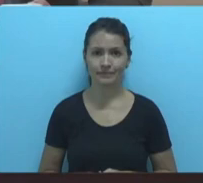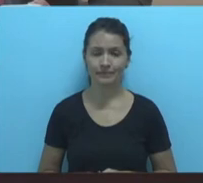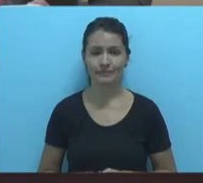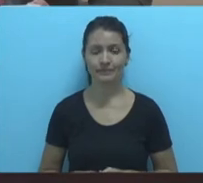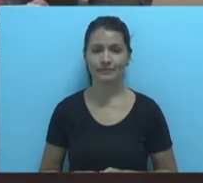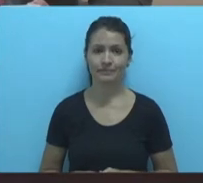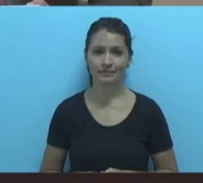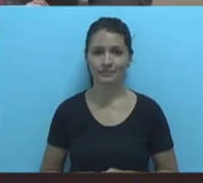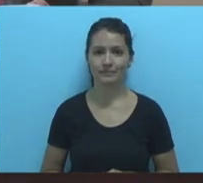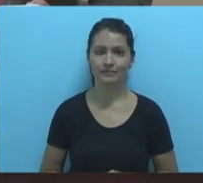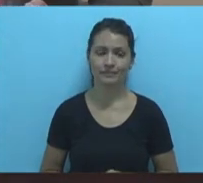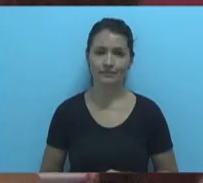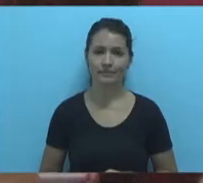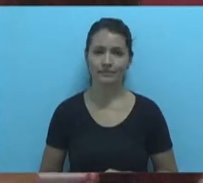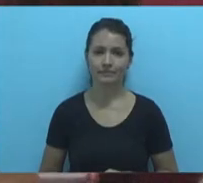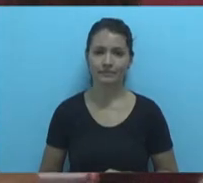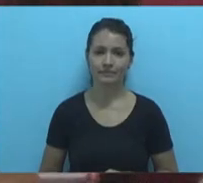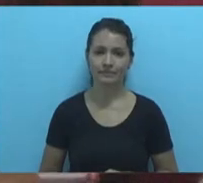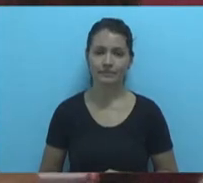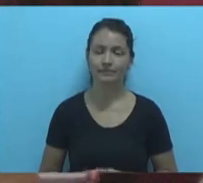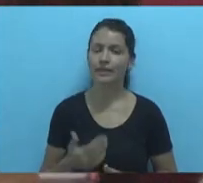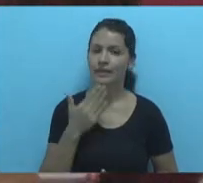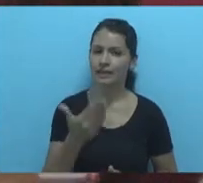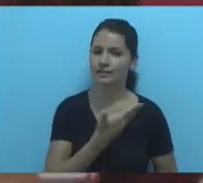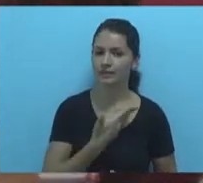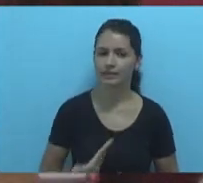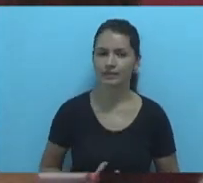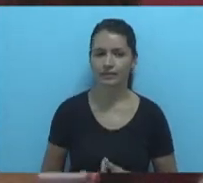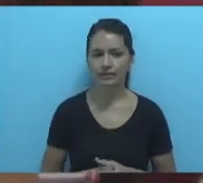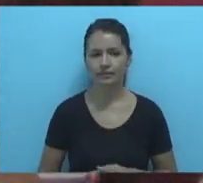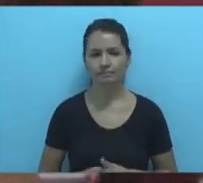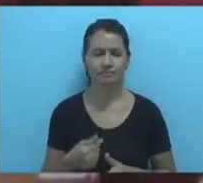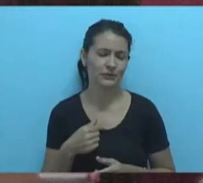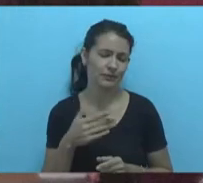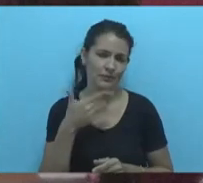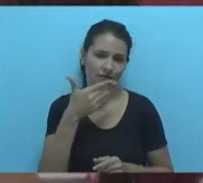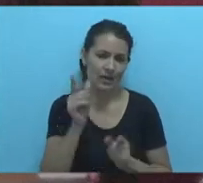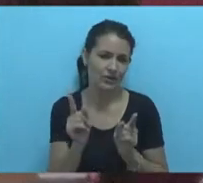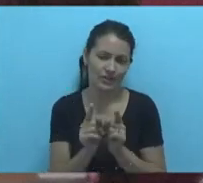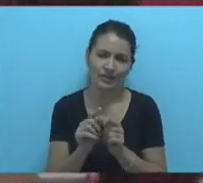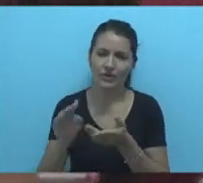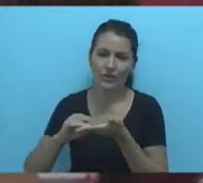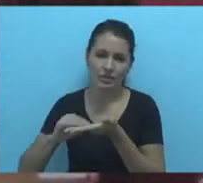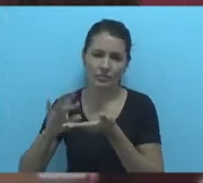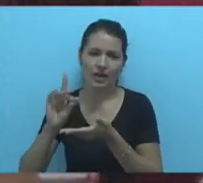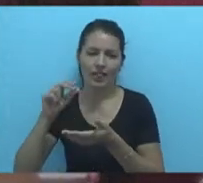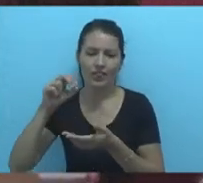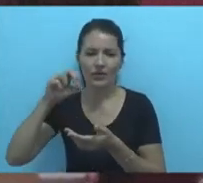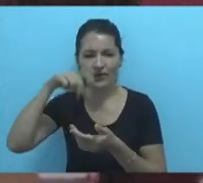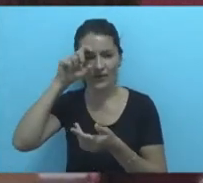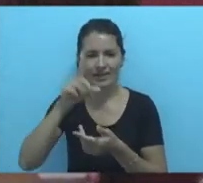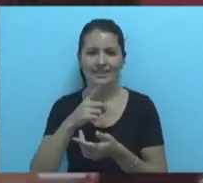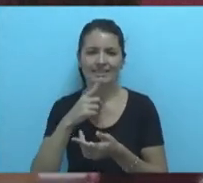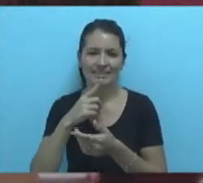Matilde Bruera. Bueno, gracias, señor presidente. Voy a ser breve porque la diputada Agustina